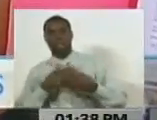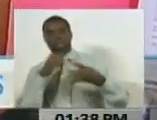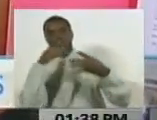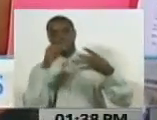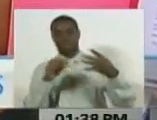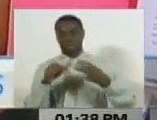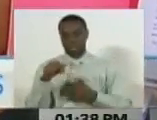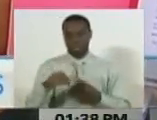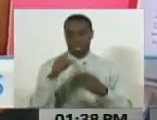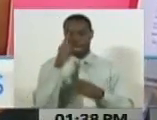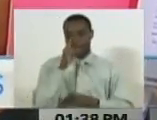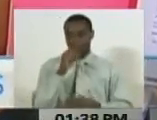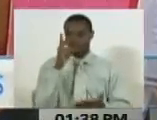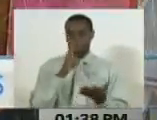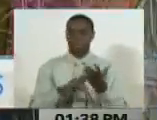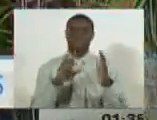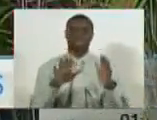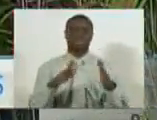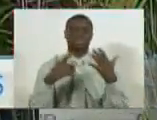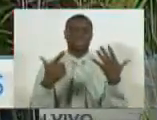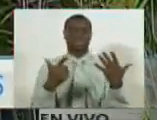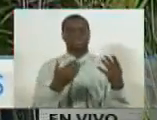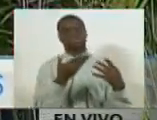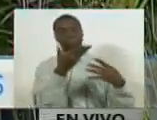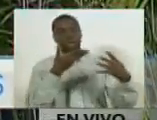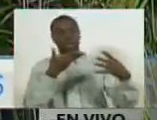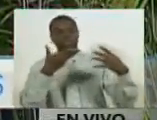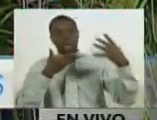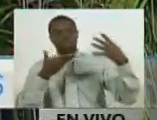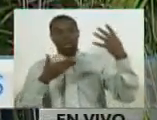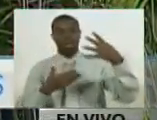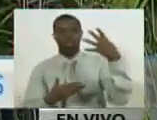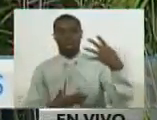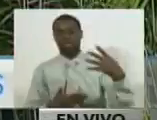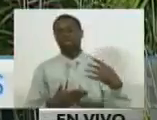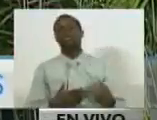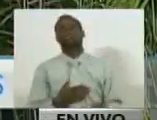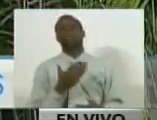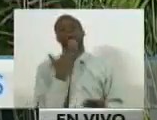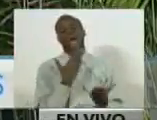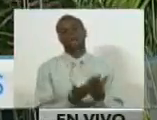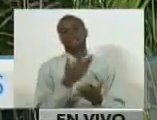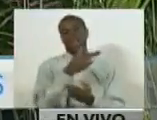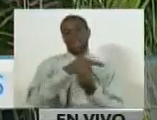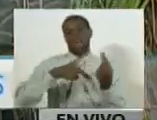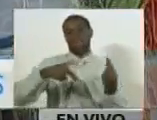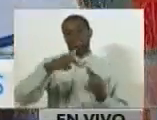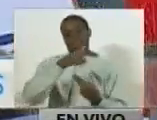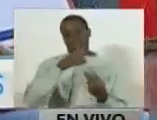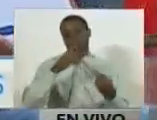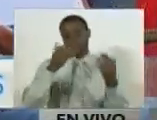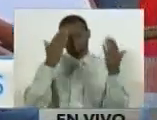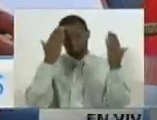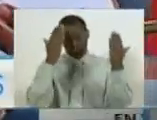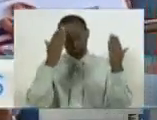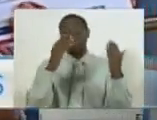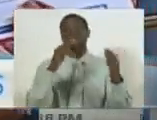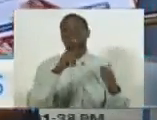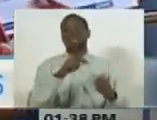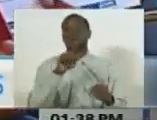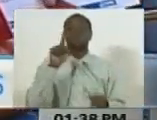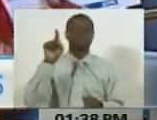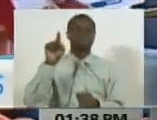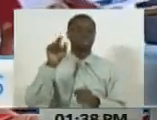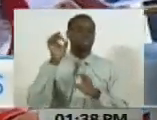año 2017, agradeciendo a esta revolución que ha partido desde allá de